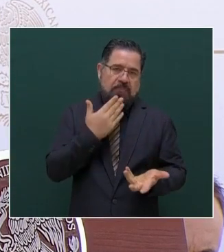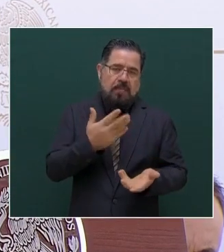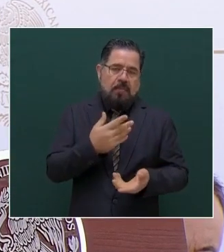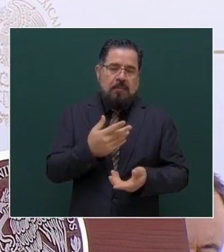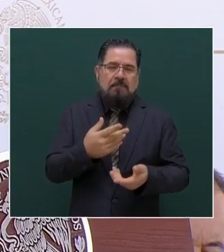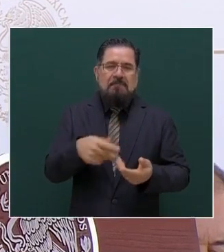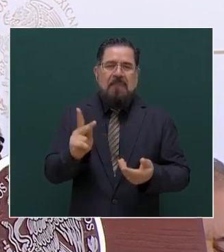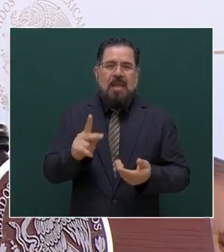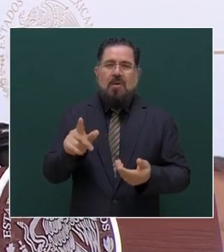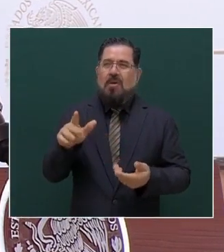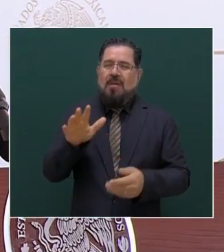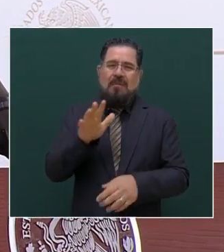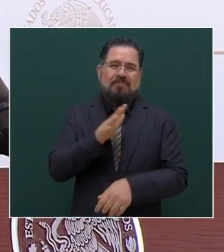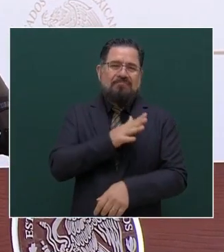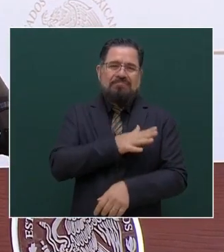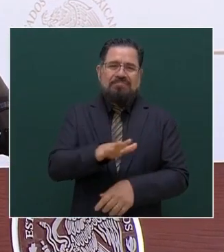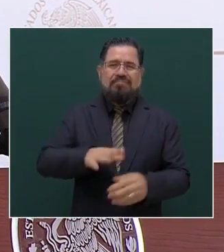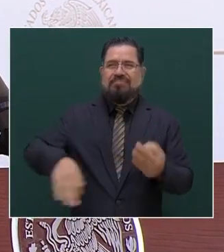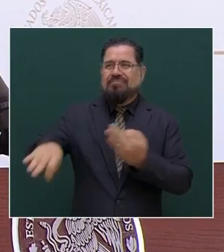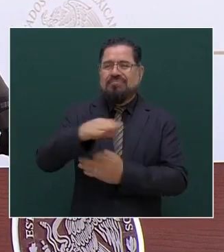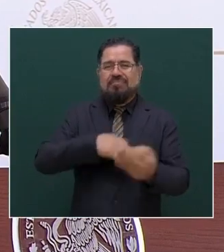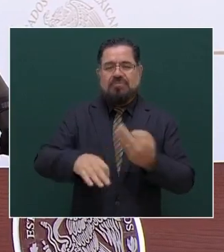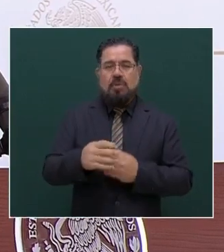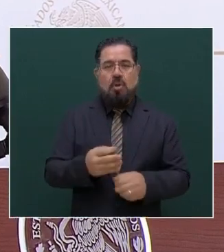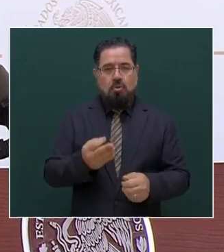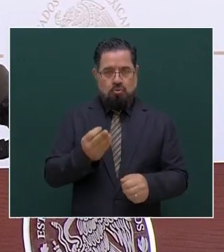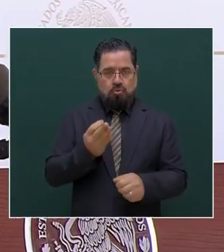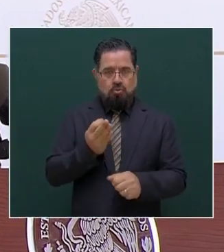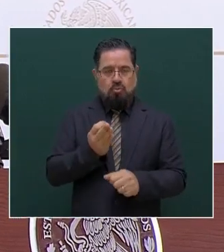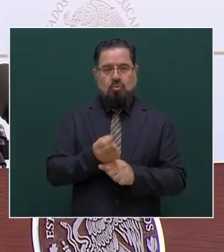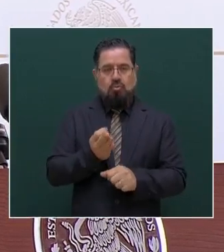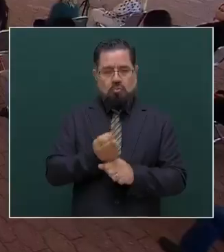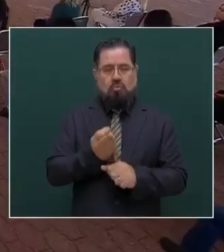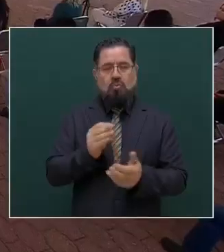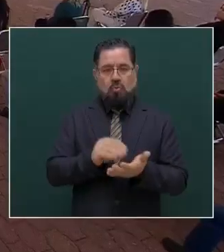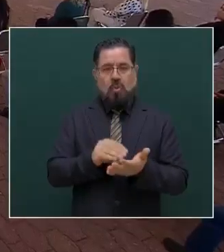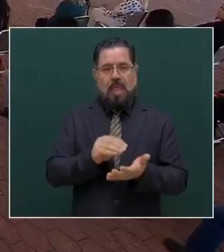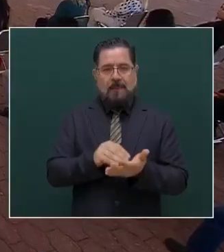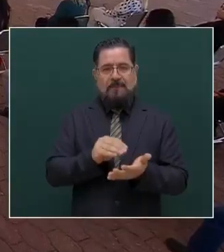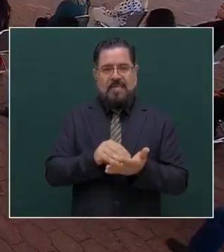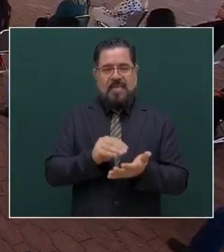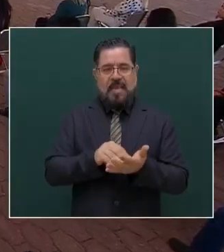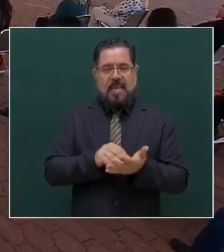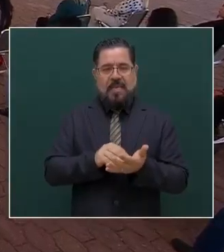pero eran cargos. Yo tengo todavía que decidir